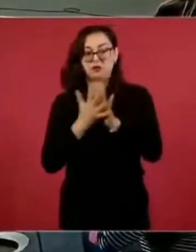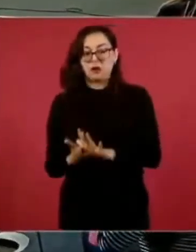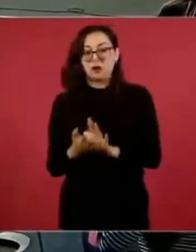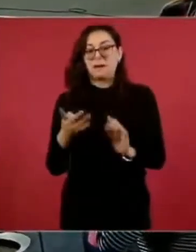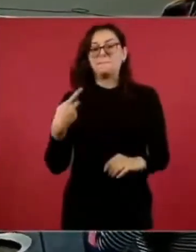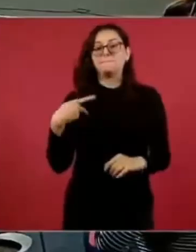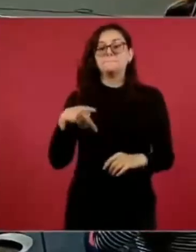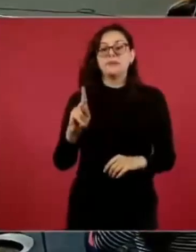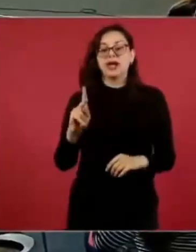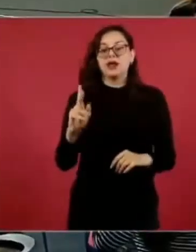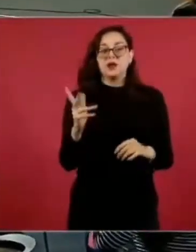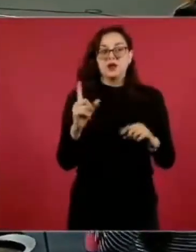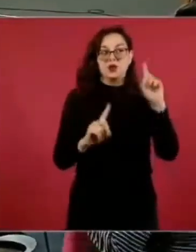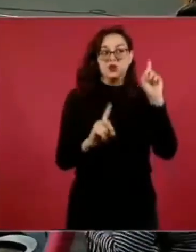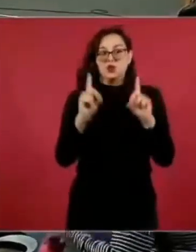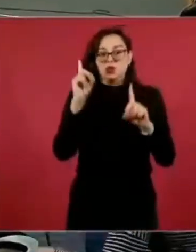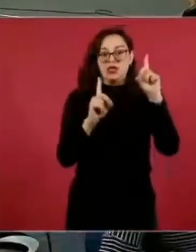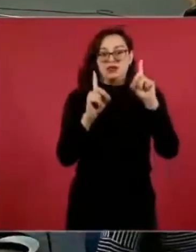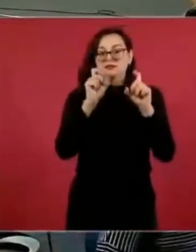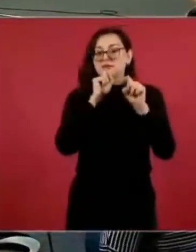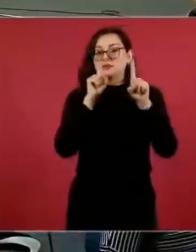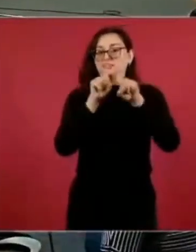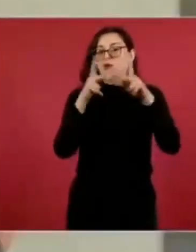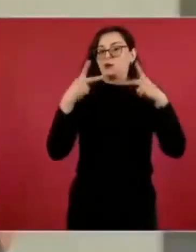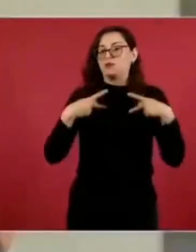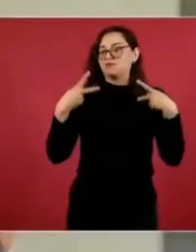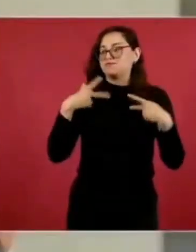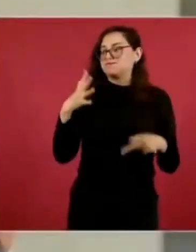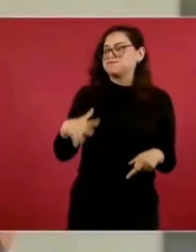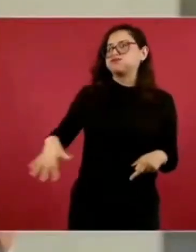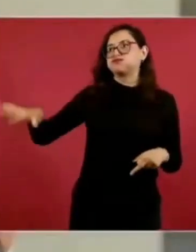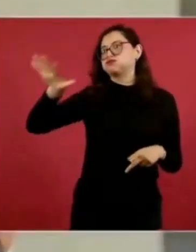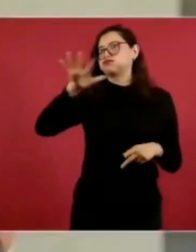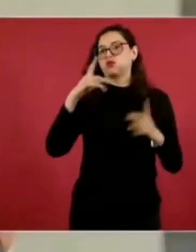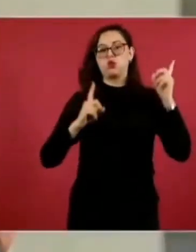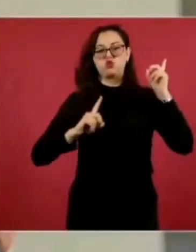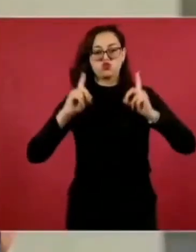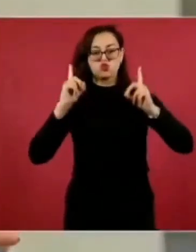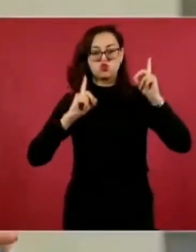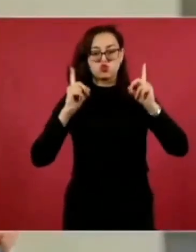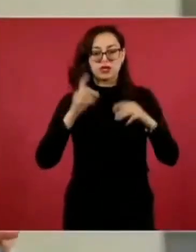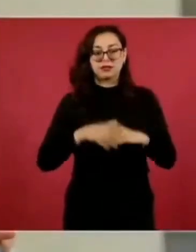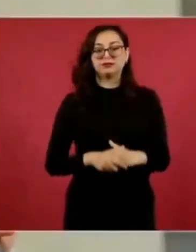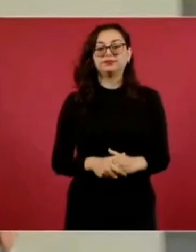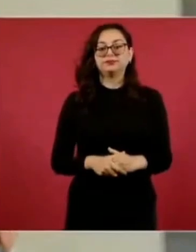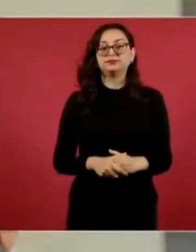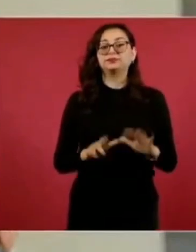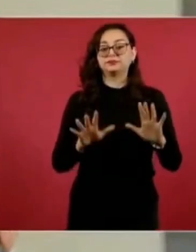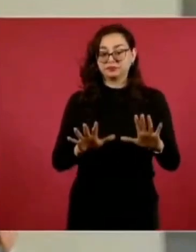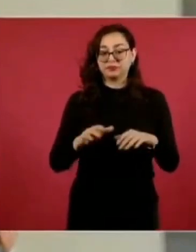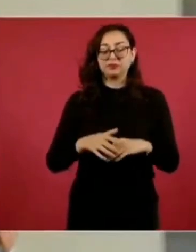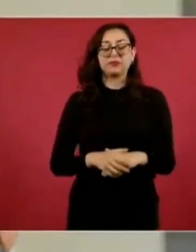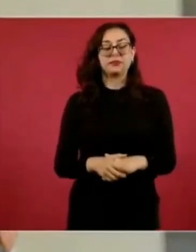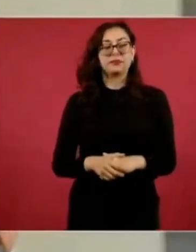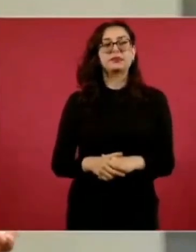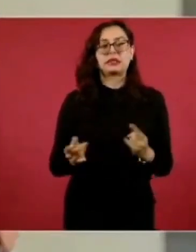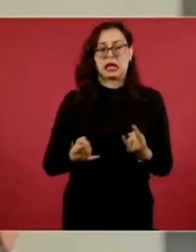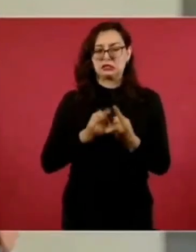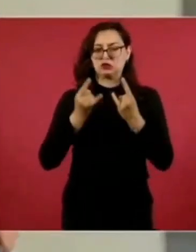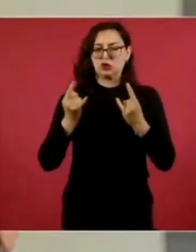duda y creo que la tiene mucha población del pueblo de México. ¿Qué va a pasar? En la primera transformación que usted habla, que